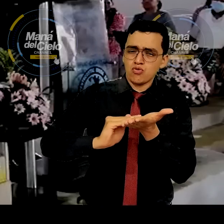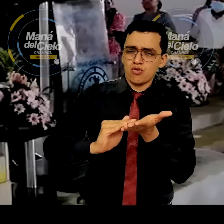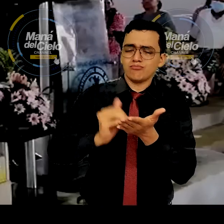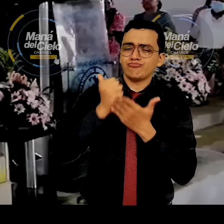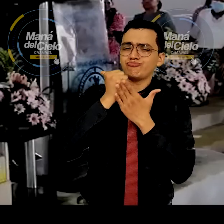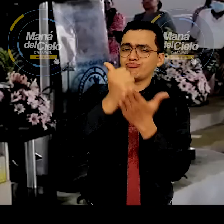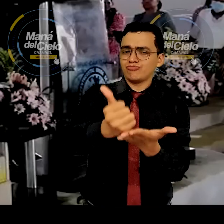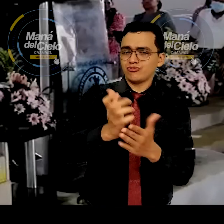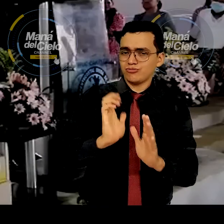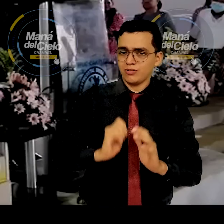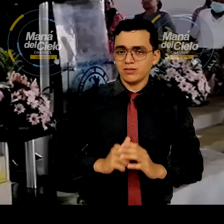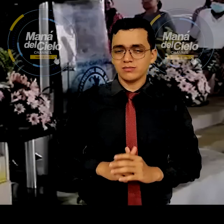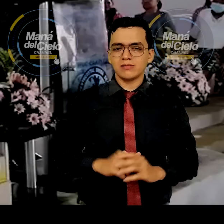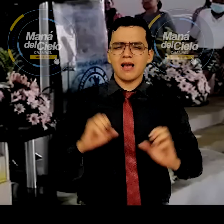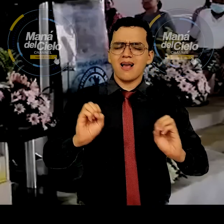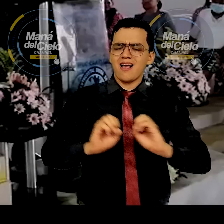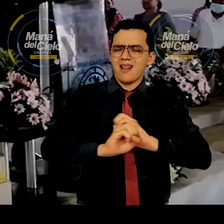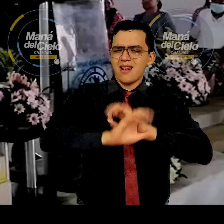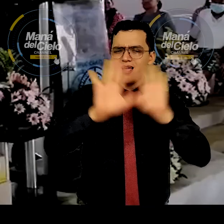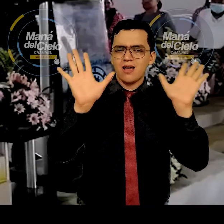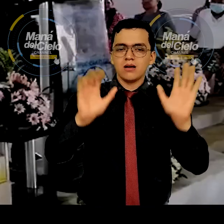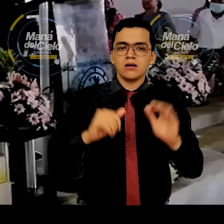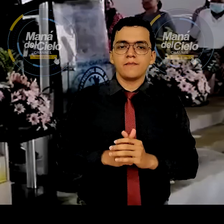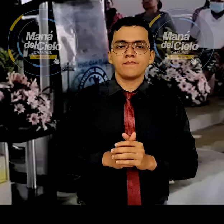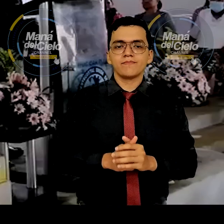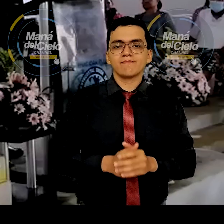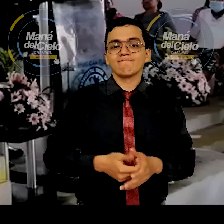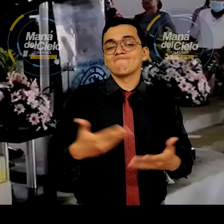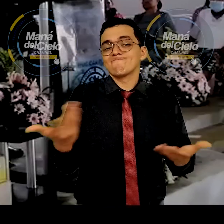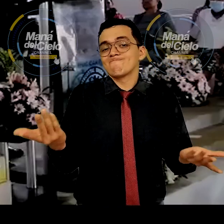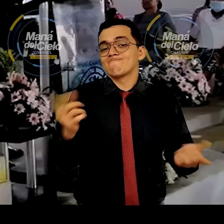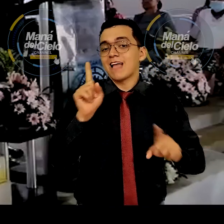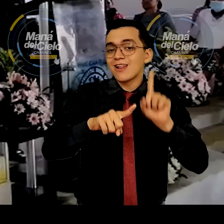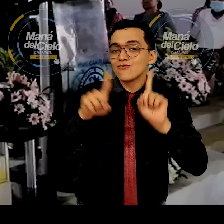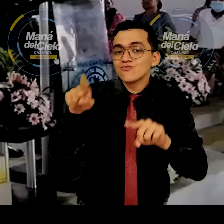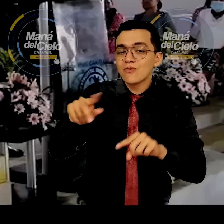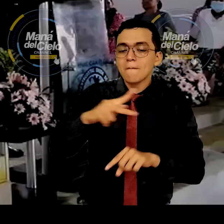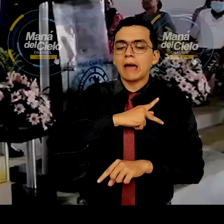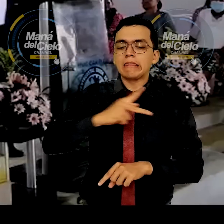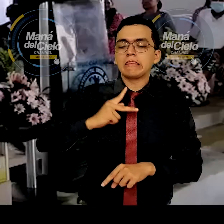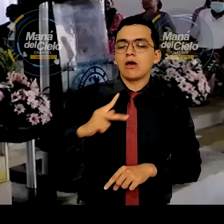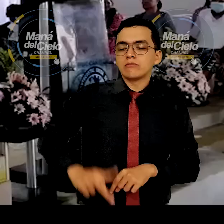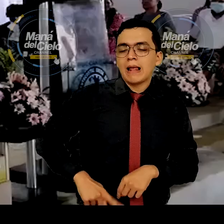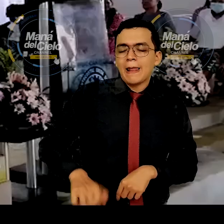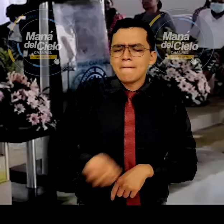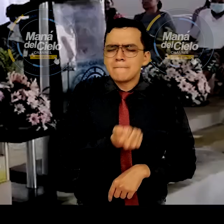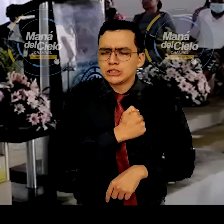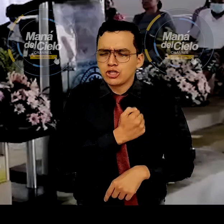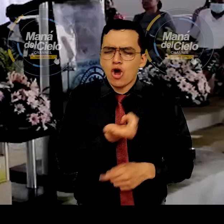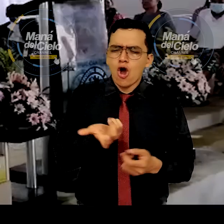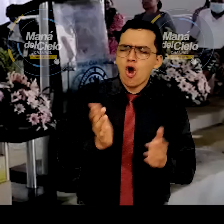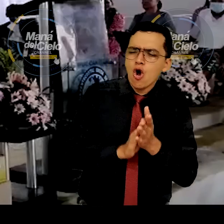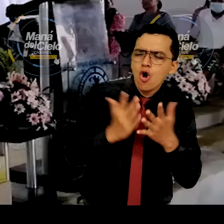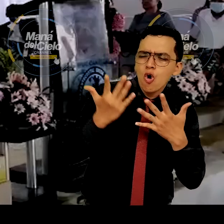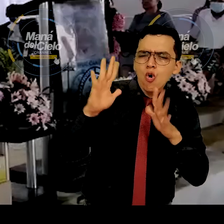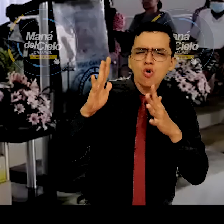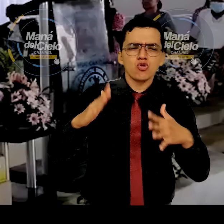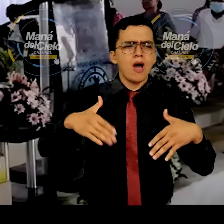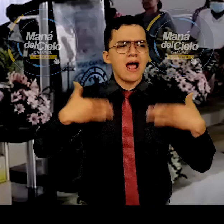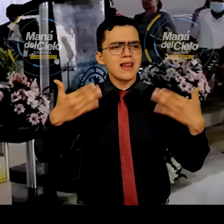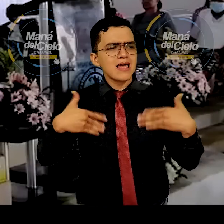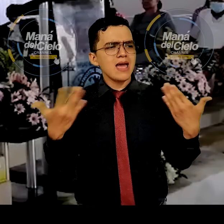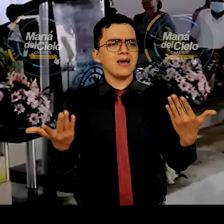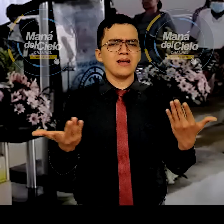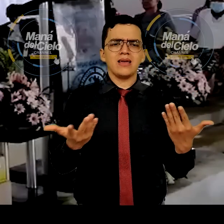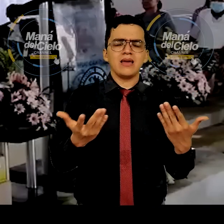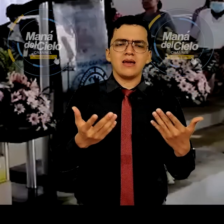Entonces, debe ser que nosotros nos hemos vuelto pentecostalistas, nos gusta el culto bonito, alegre, cantante y todo, pero se